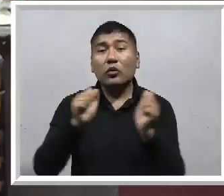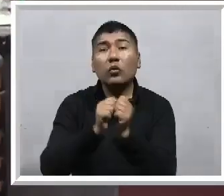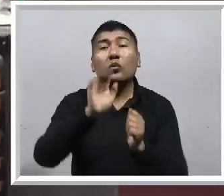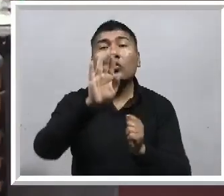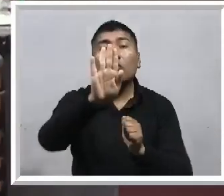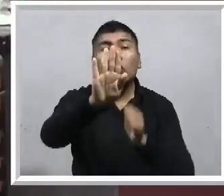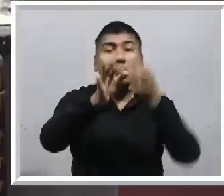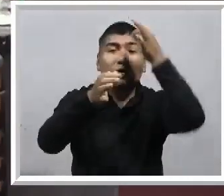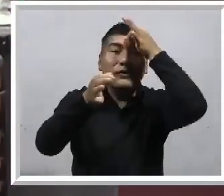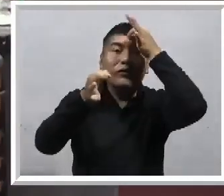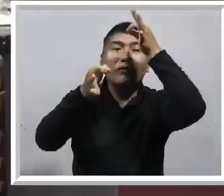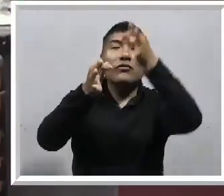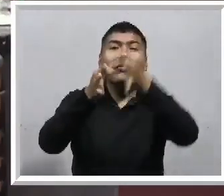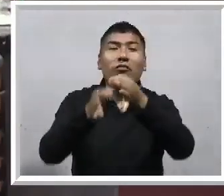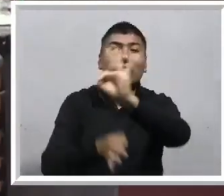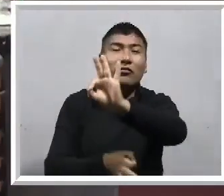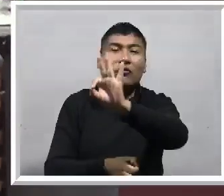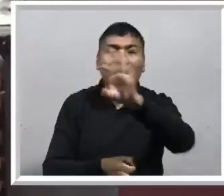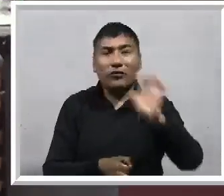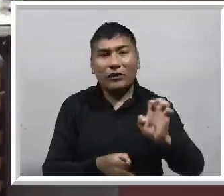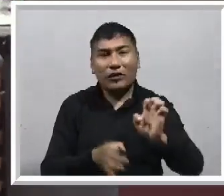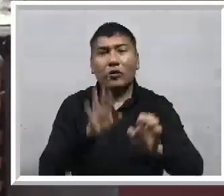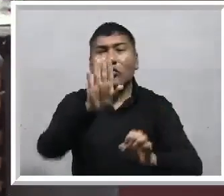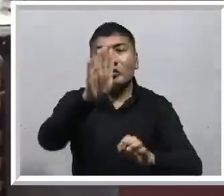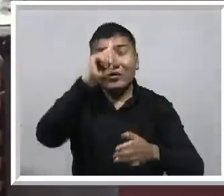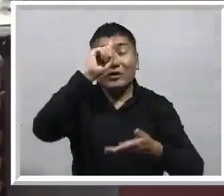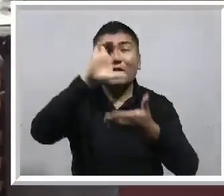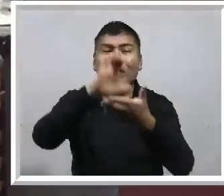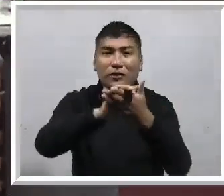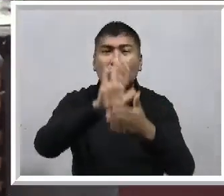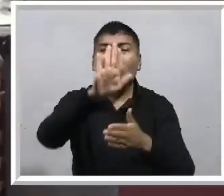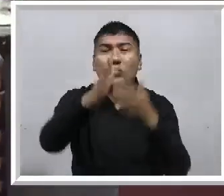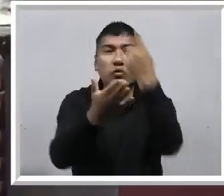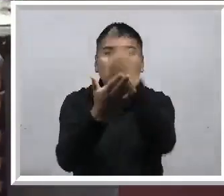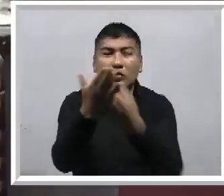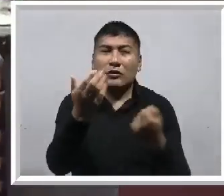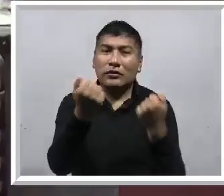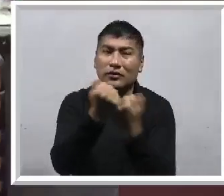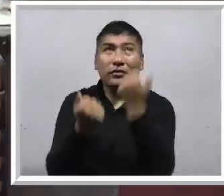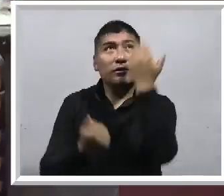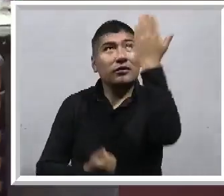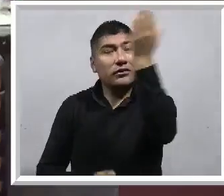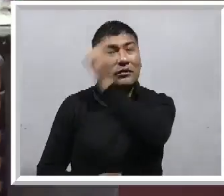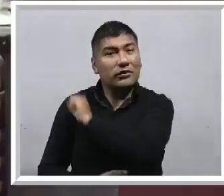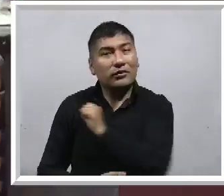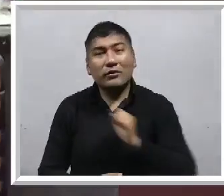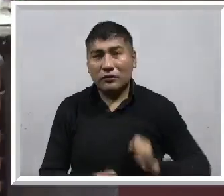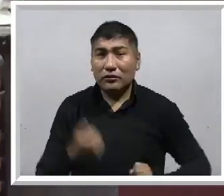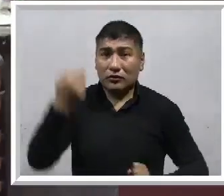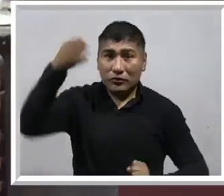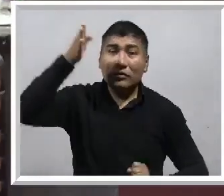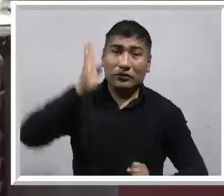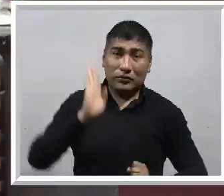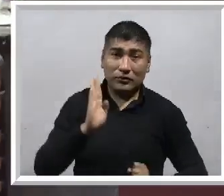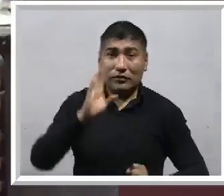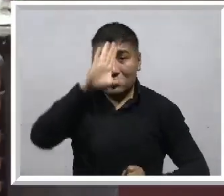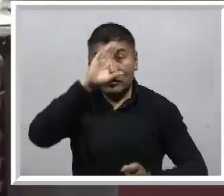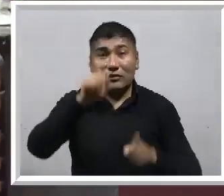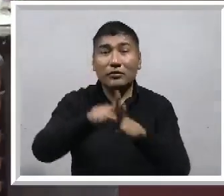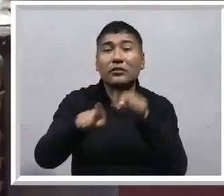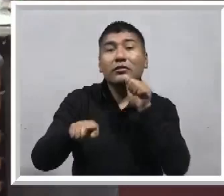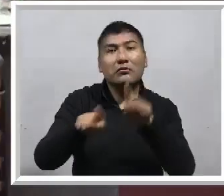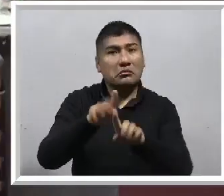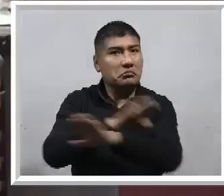fe de tu creencia de tu confianza hacia Dios hermanos si no